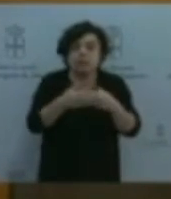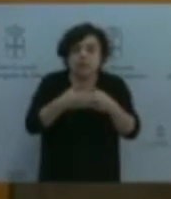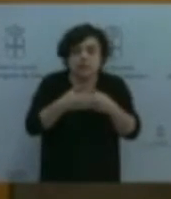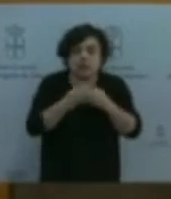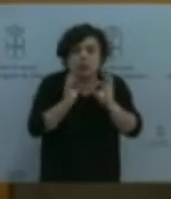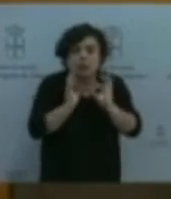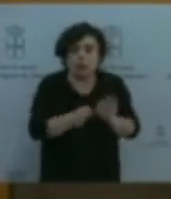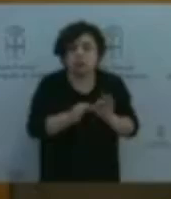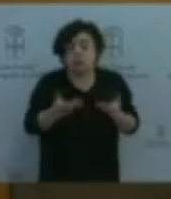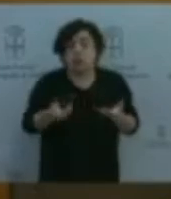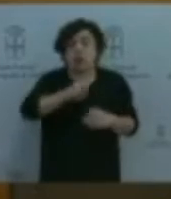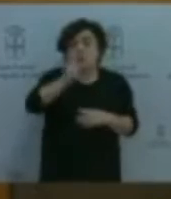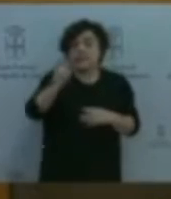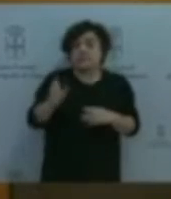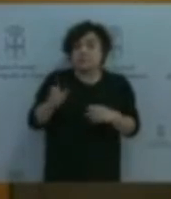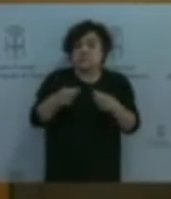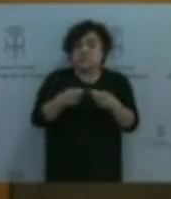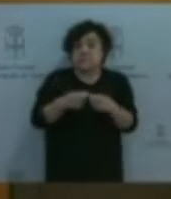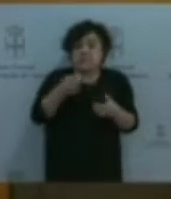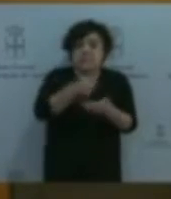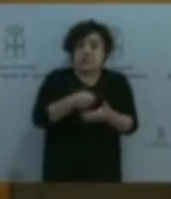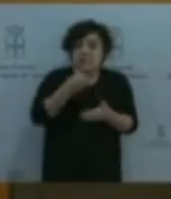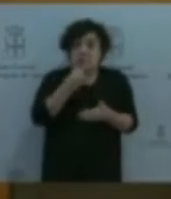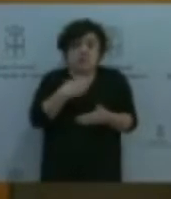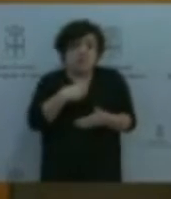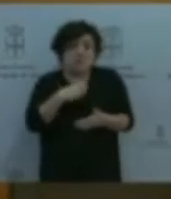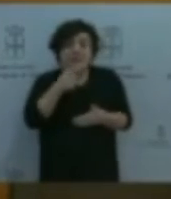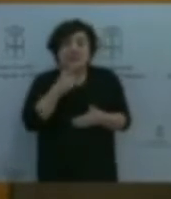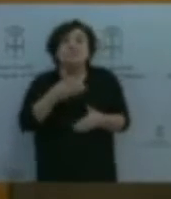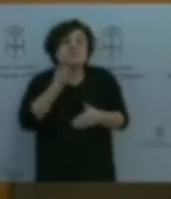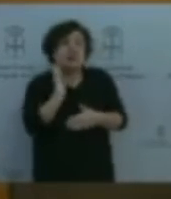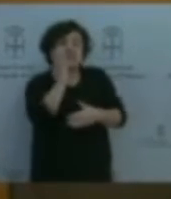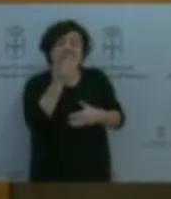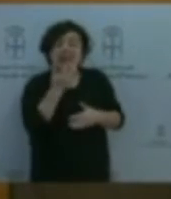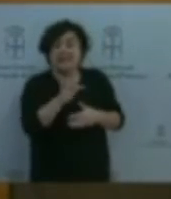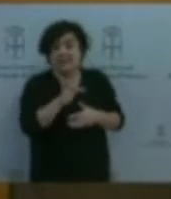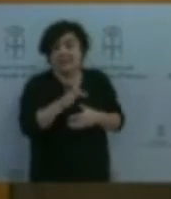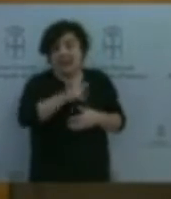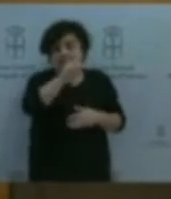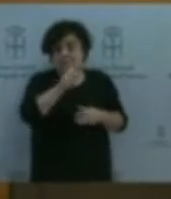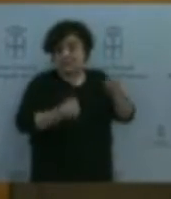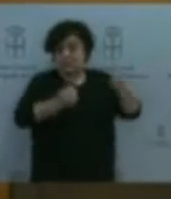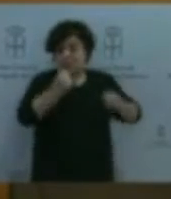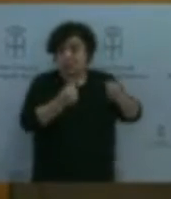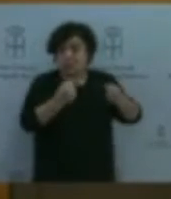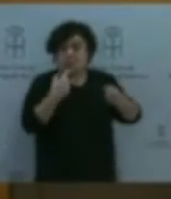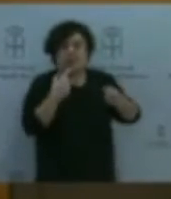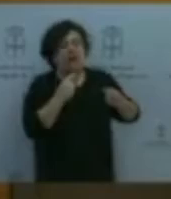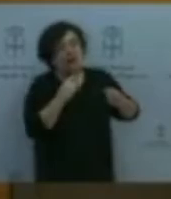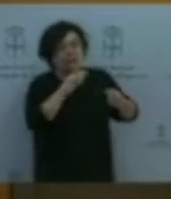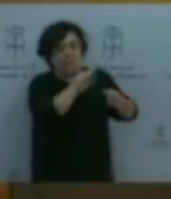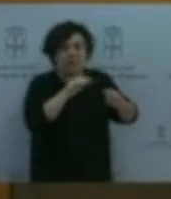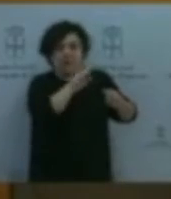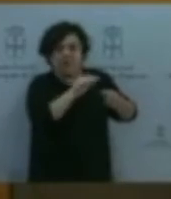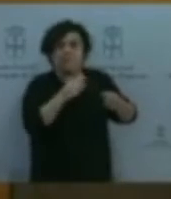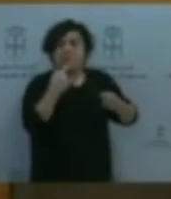los conductores, que tienen frustración de terminar vendiendo billetes, de no poder decirle a la gente que no puede entrar en el autobús. Y esperas, muchas esperas. La